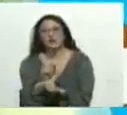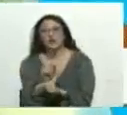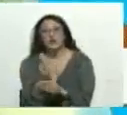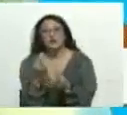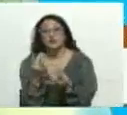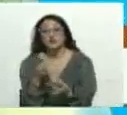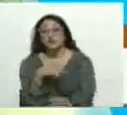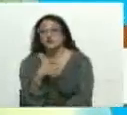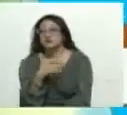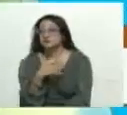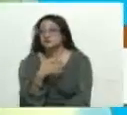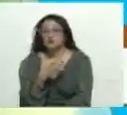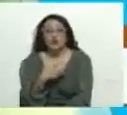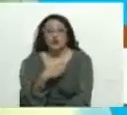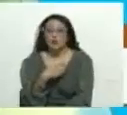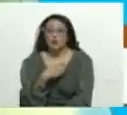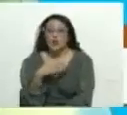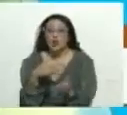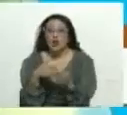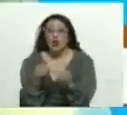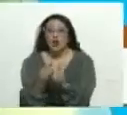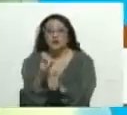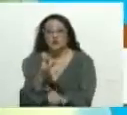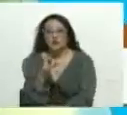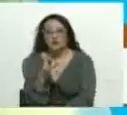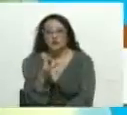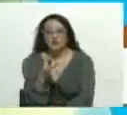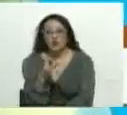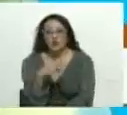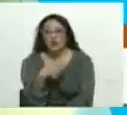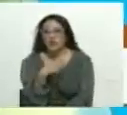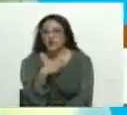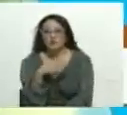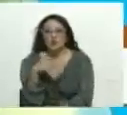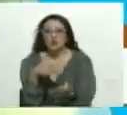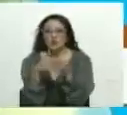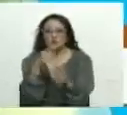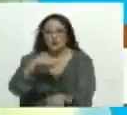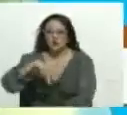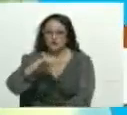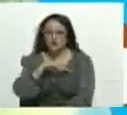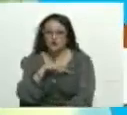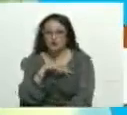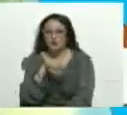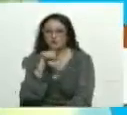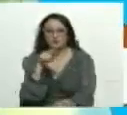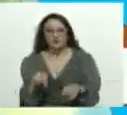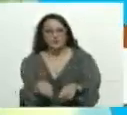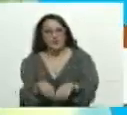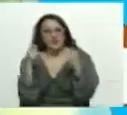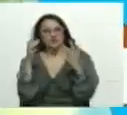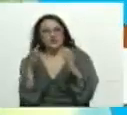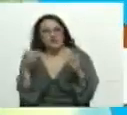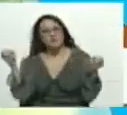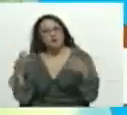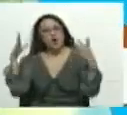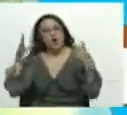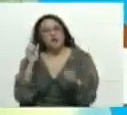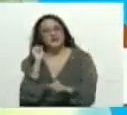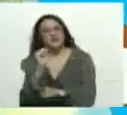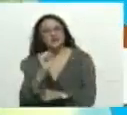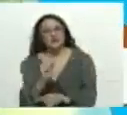mucha sentimiento le dijo no pudieron contigo comandante no podrán con nosotros tú has roto el maleficio de la traición le